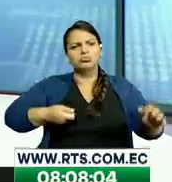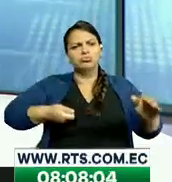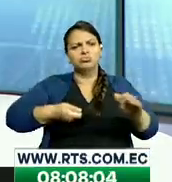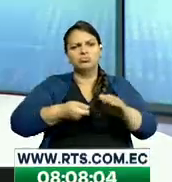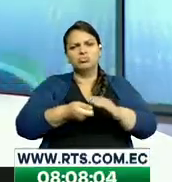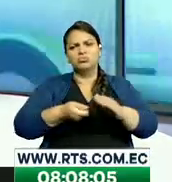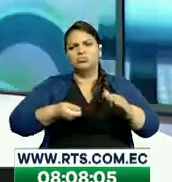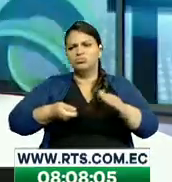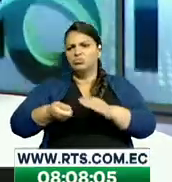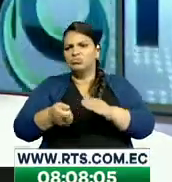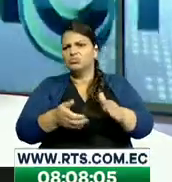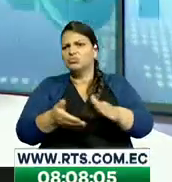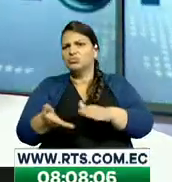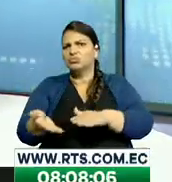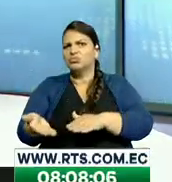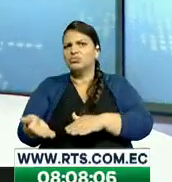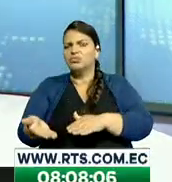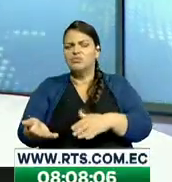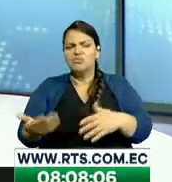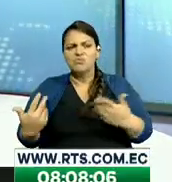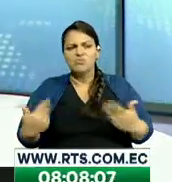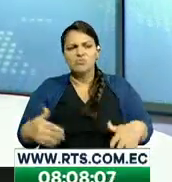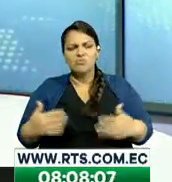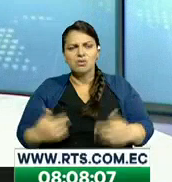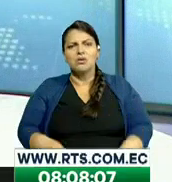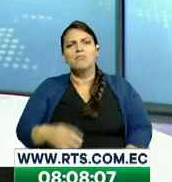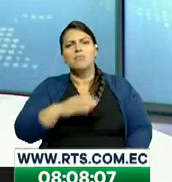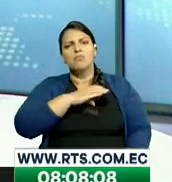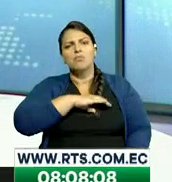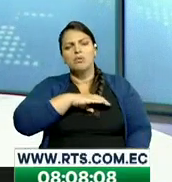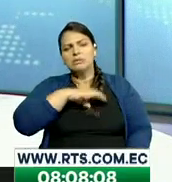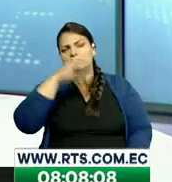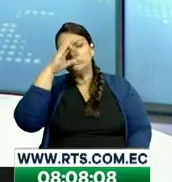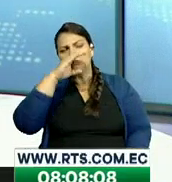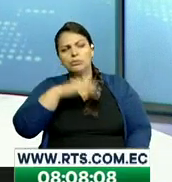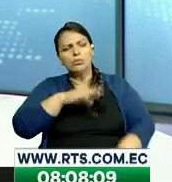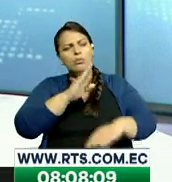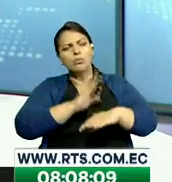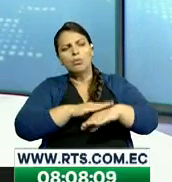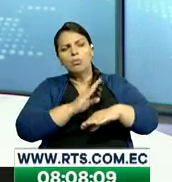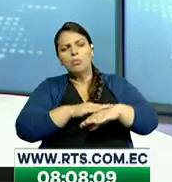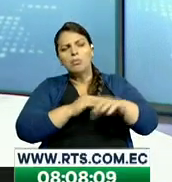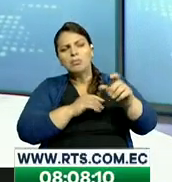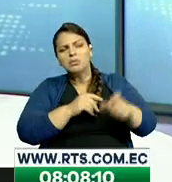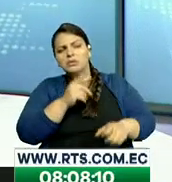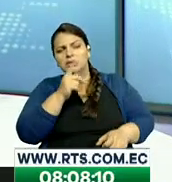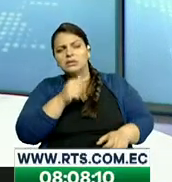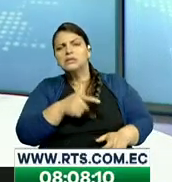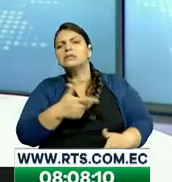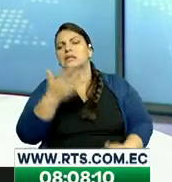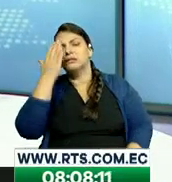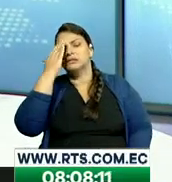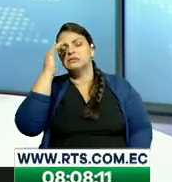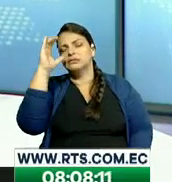se encontraban celebrando. La policía ya tiene identificado a uno de los presuntos autores de estos crímenes.